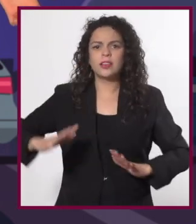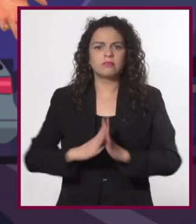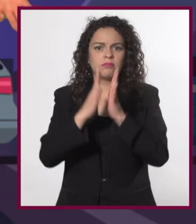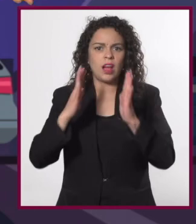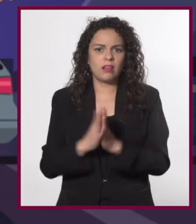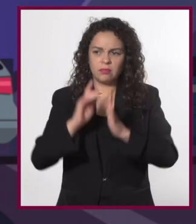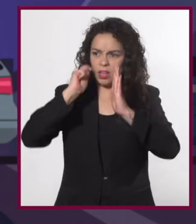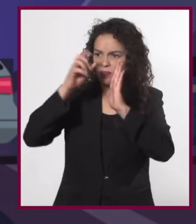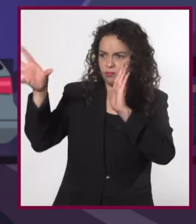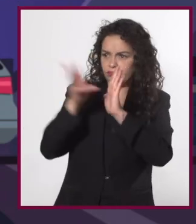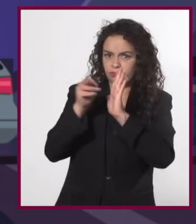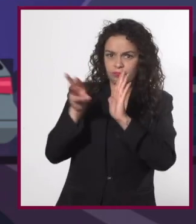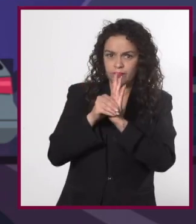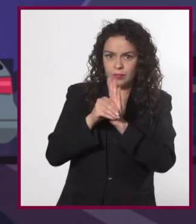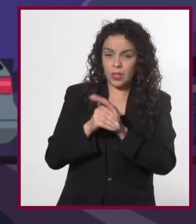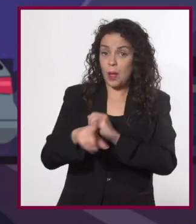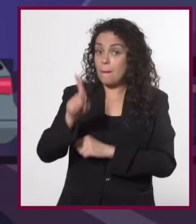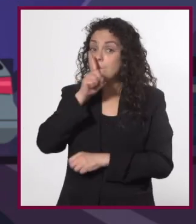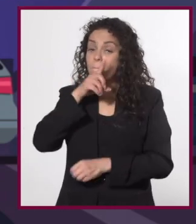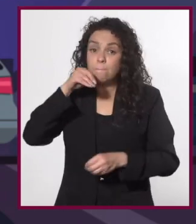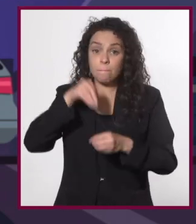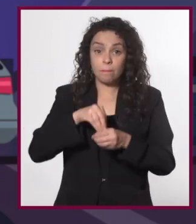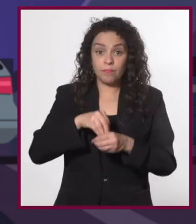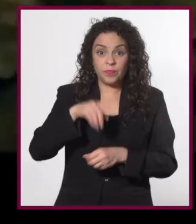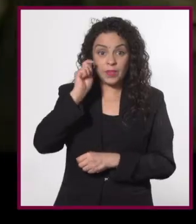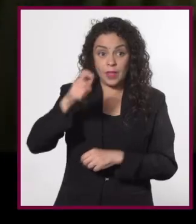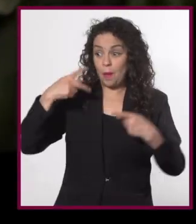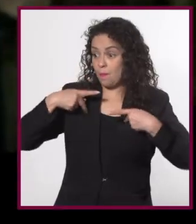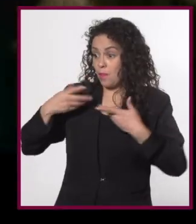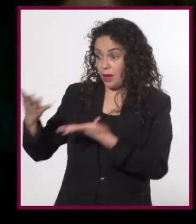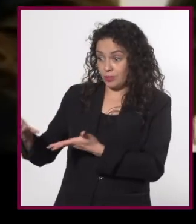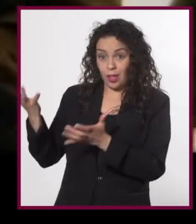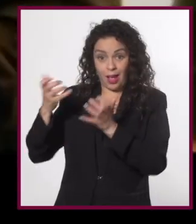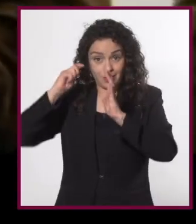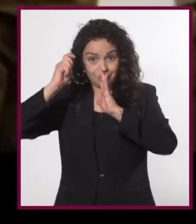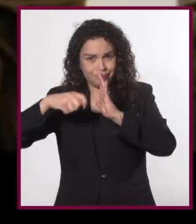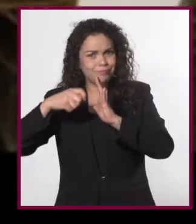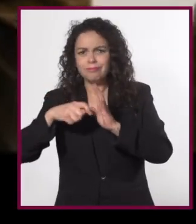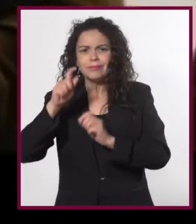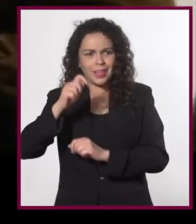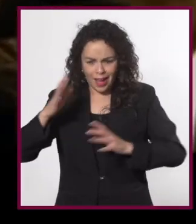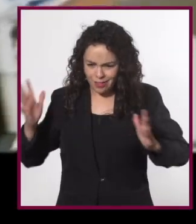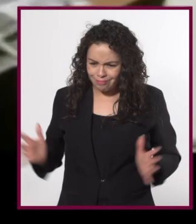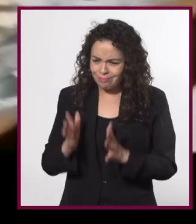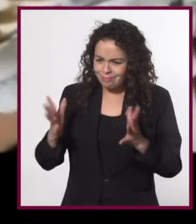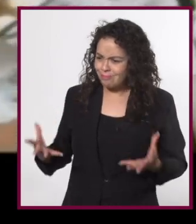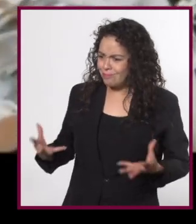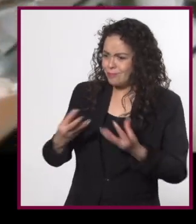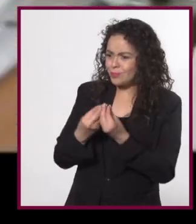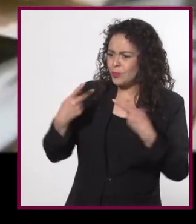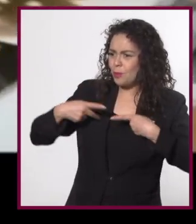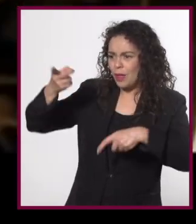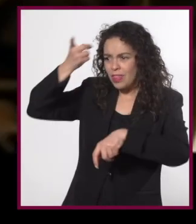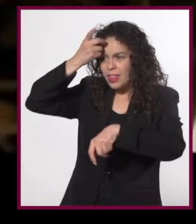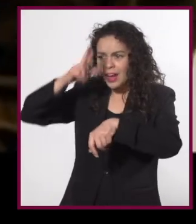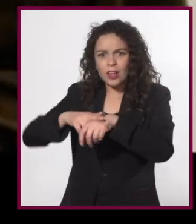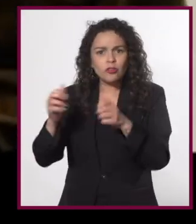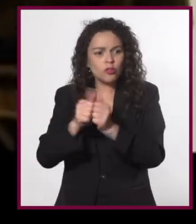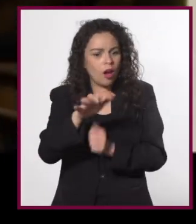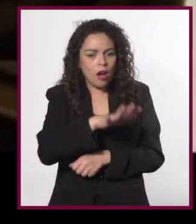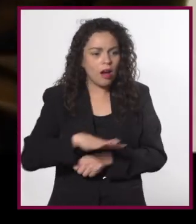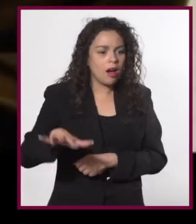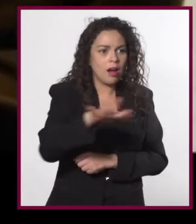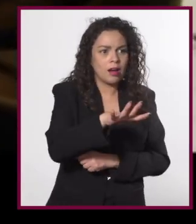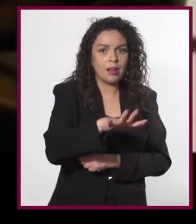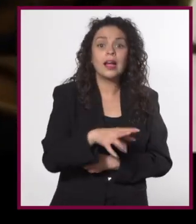participativo, que en lugar de ocultar o negar la participación del cineasta, fomenta la interacción del director con los personajes. Se